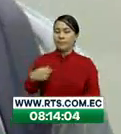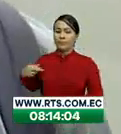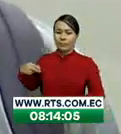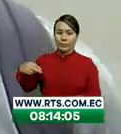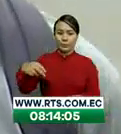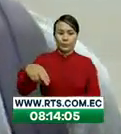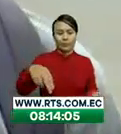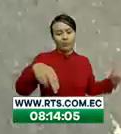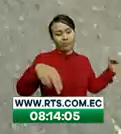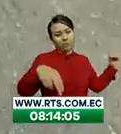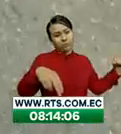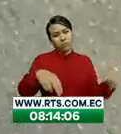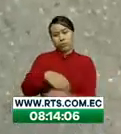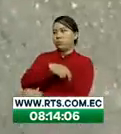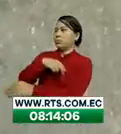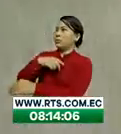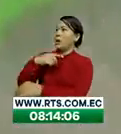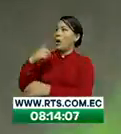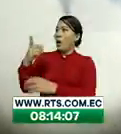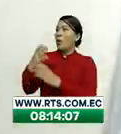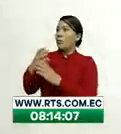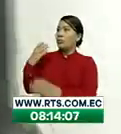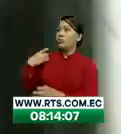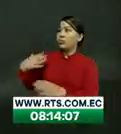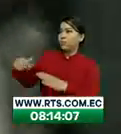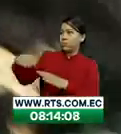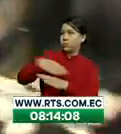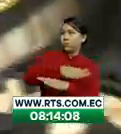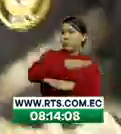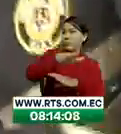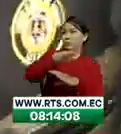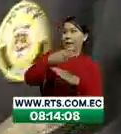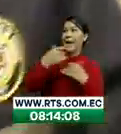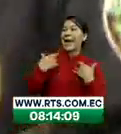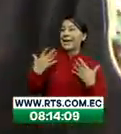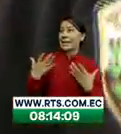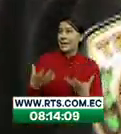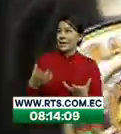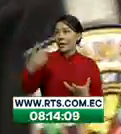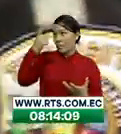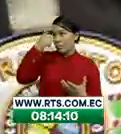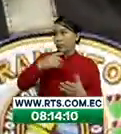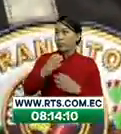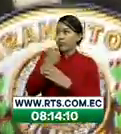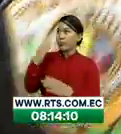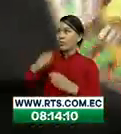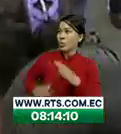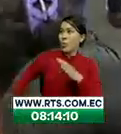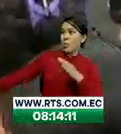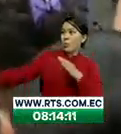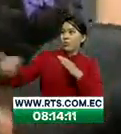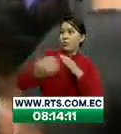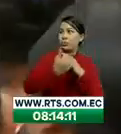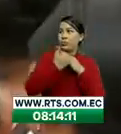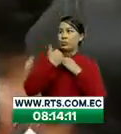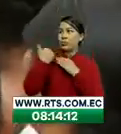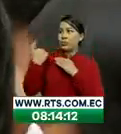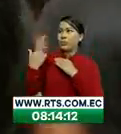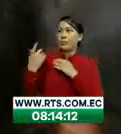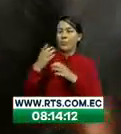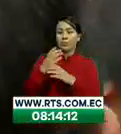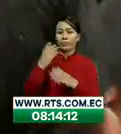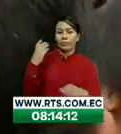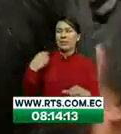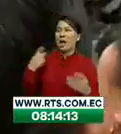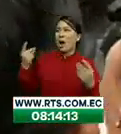Al regreso, el bus intentó escapar. Quiso rebasar a los otros porque el bus da la vuelta ahí. A lo que el bus sale